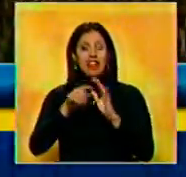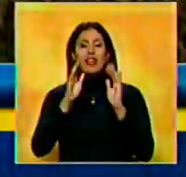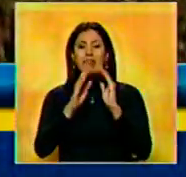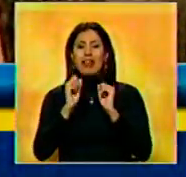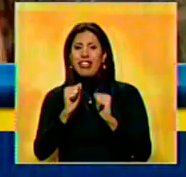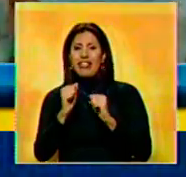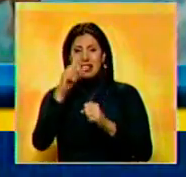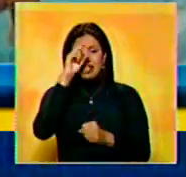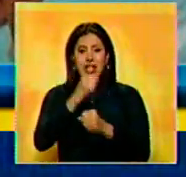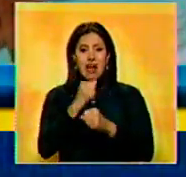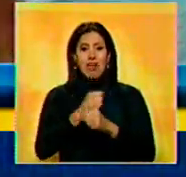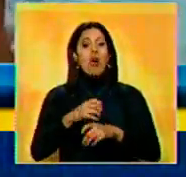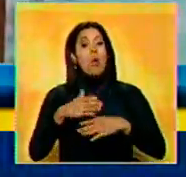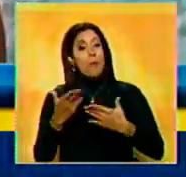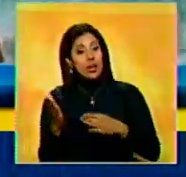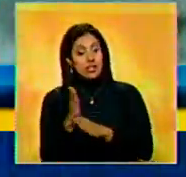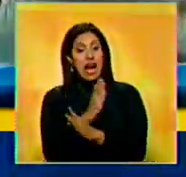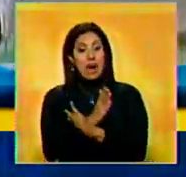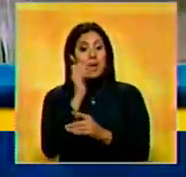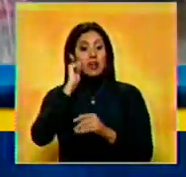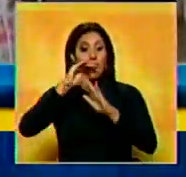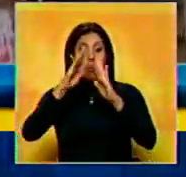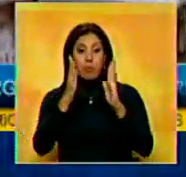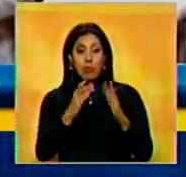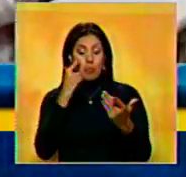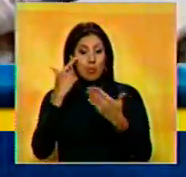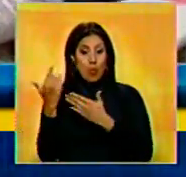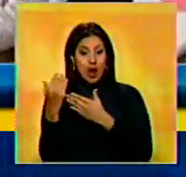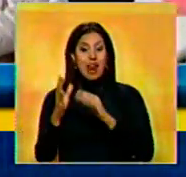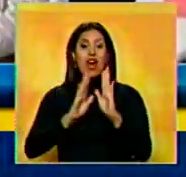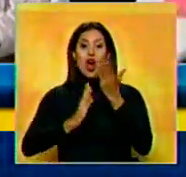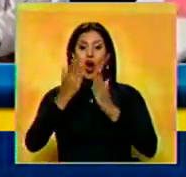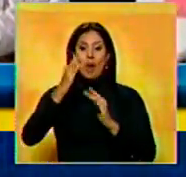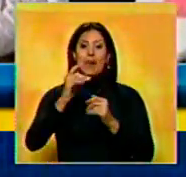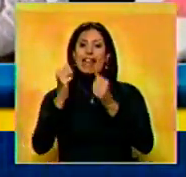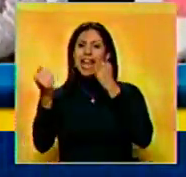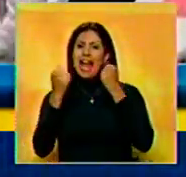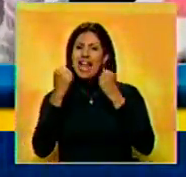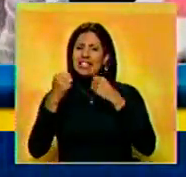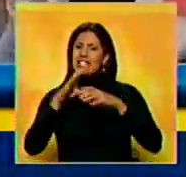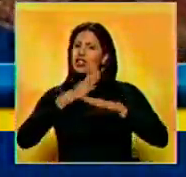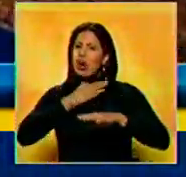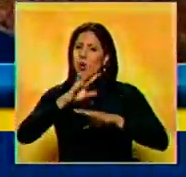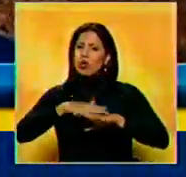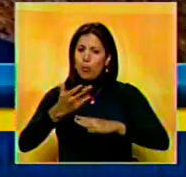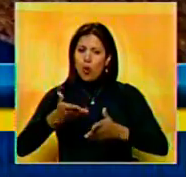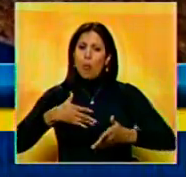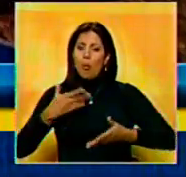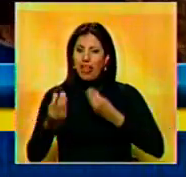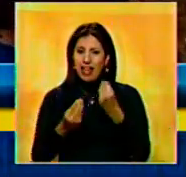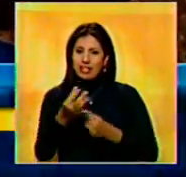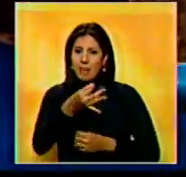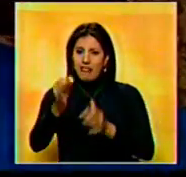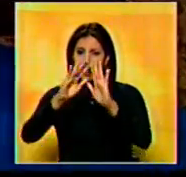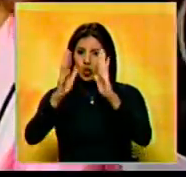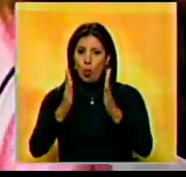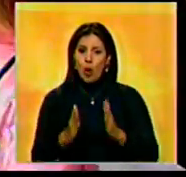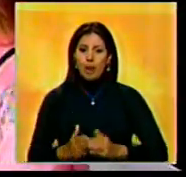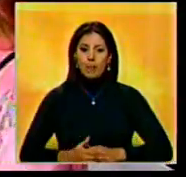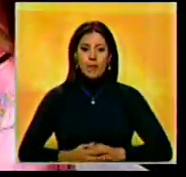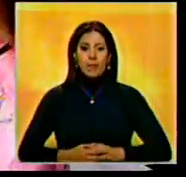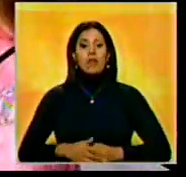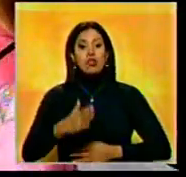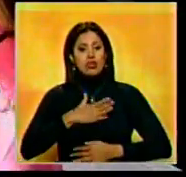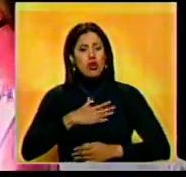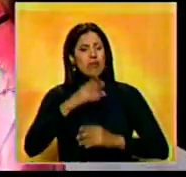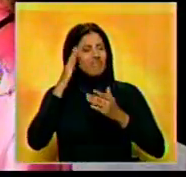muy apretada. Por su parte, la top model Miranda Kerr combina los pilates y otros ejercicios para poder estar en excelente forma.